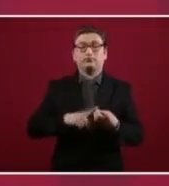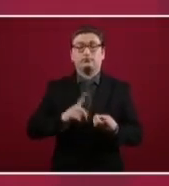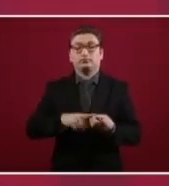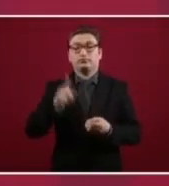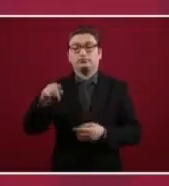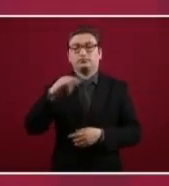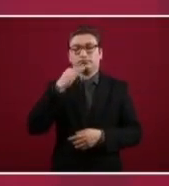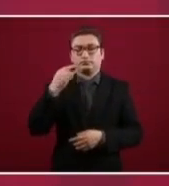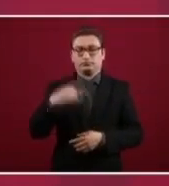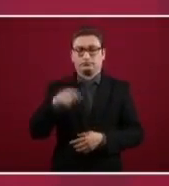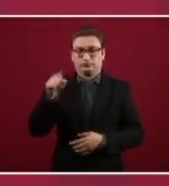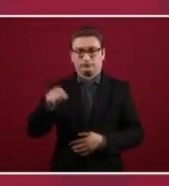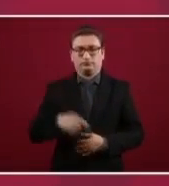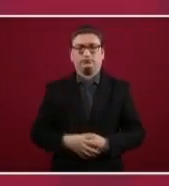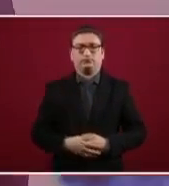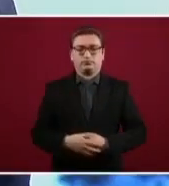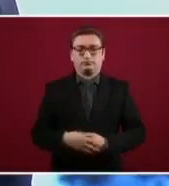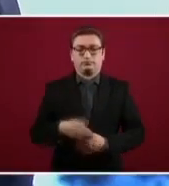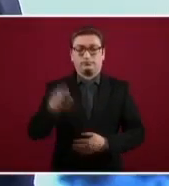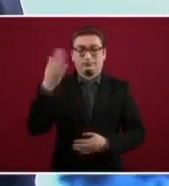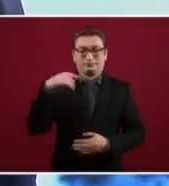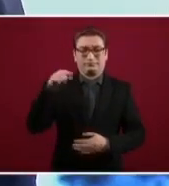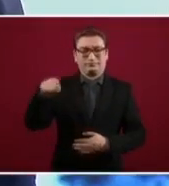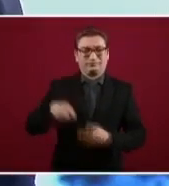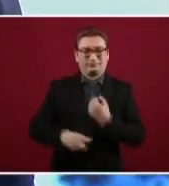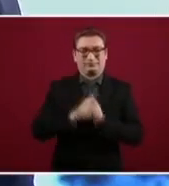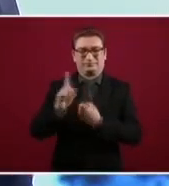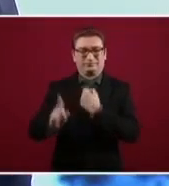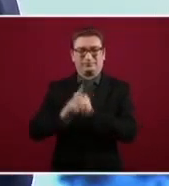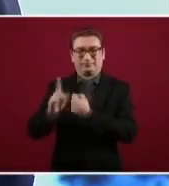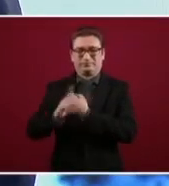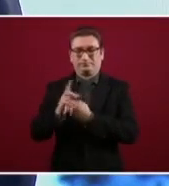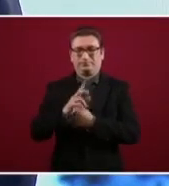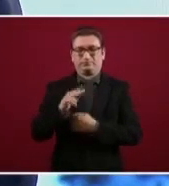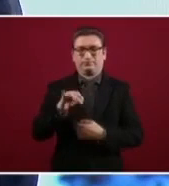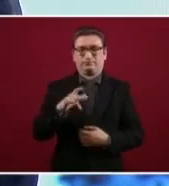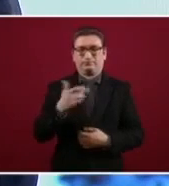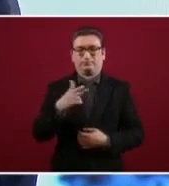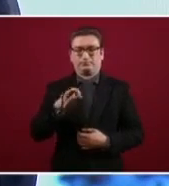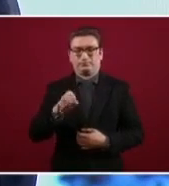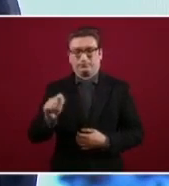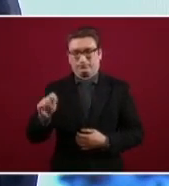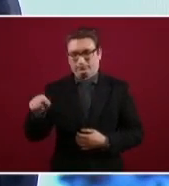chile cuando el golpe de pinochet